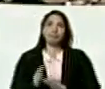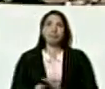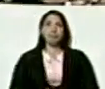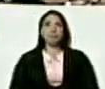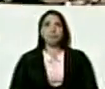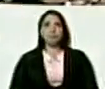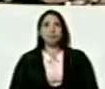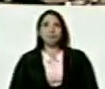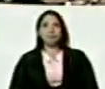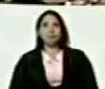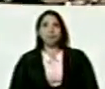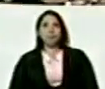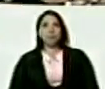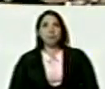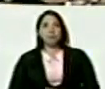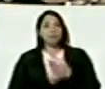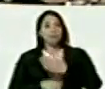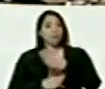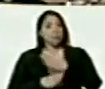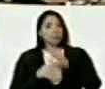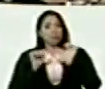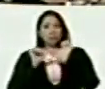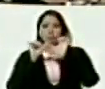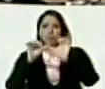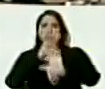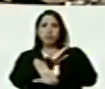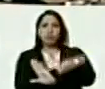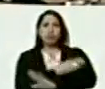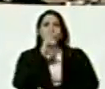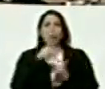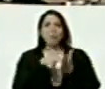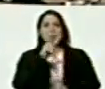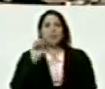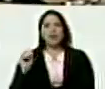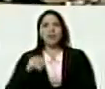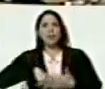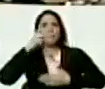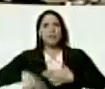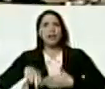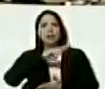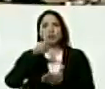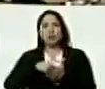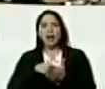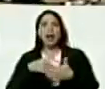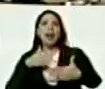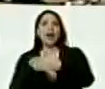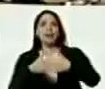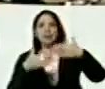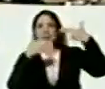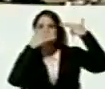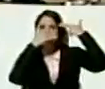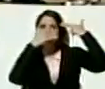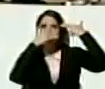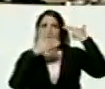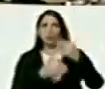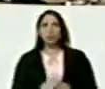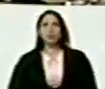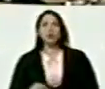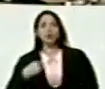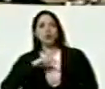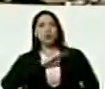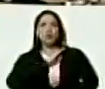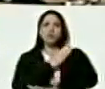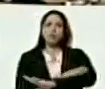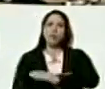y que vamos a seguir fortaleciendo en el 2020 el Plan Nacional Antisecuestro. Vamos a fortalecer las